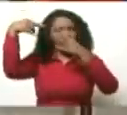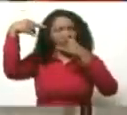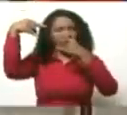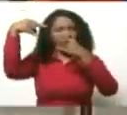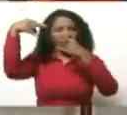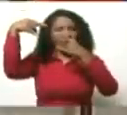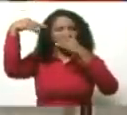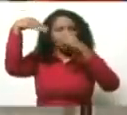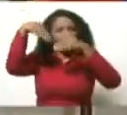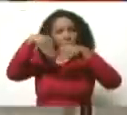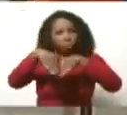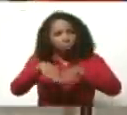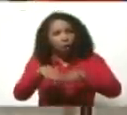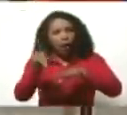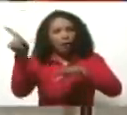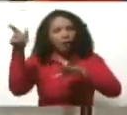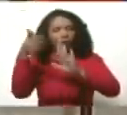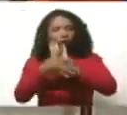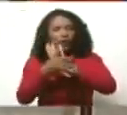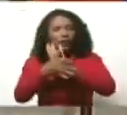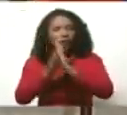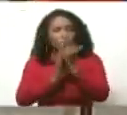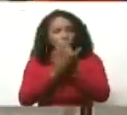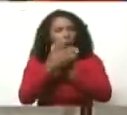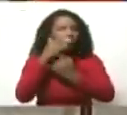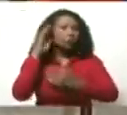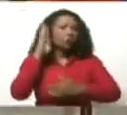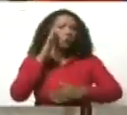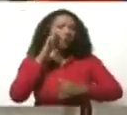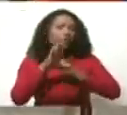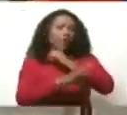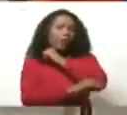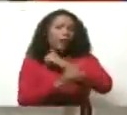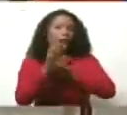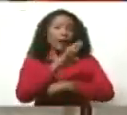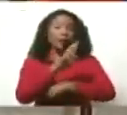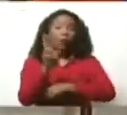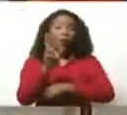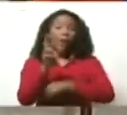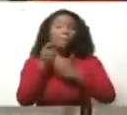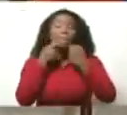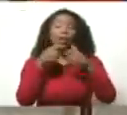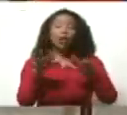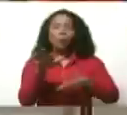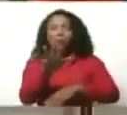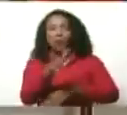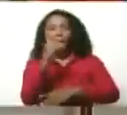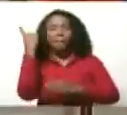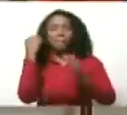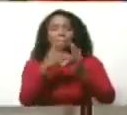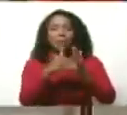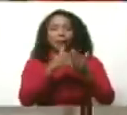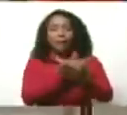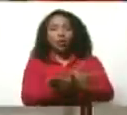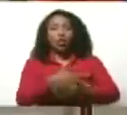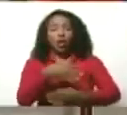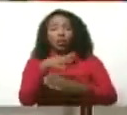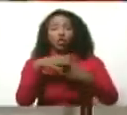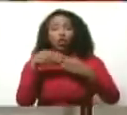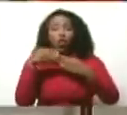En toda esa trama de corrupción, la República perdió aproximadamente 1.000 millones de